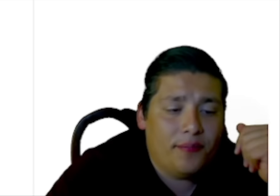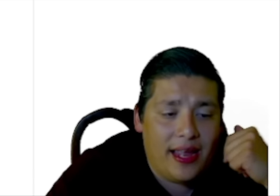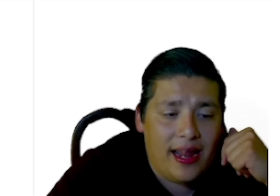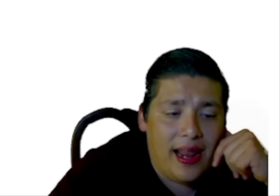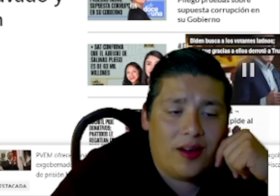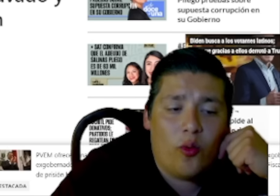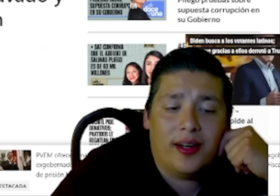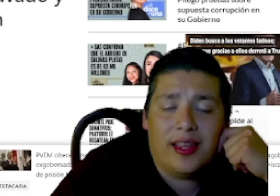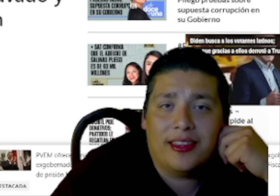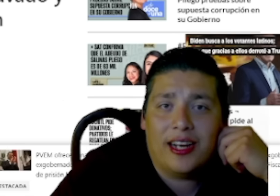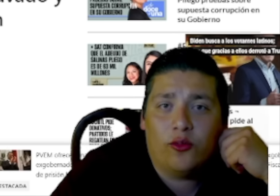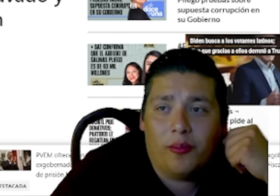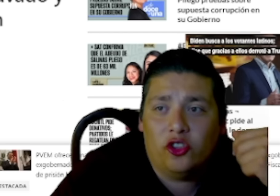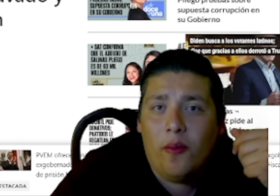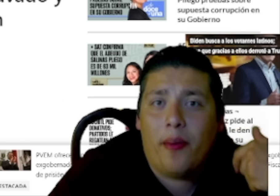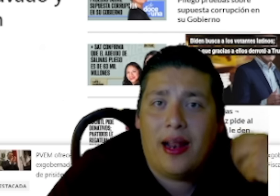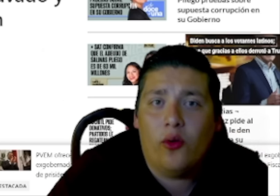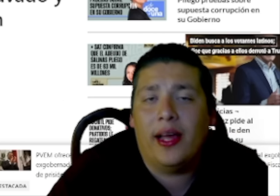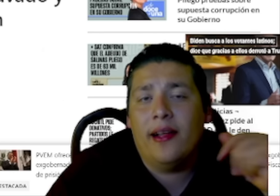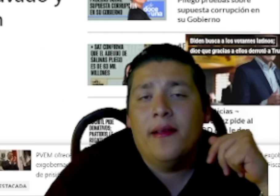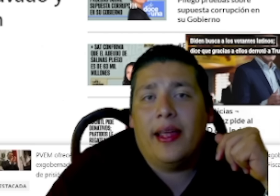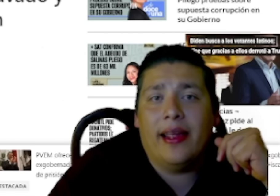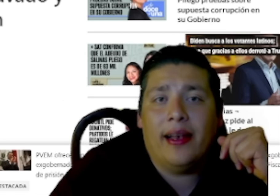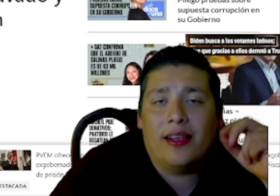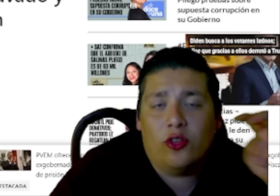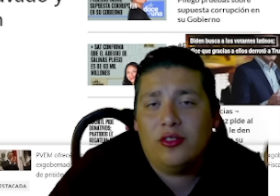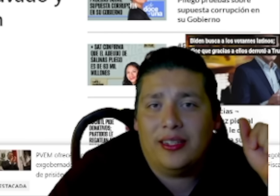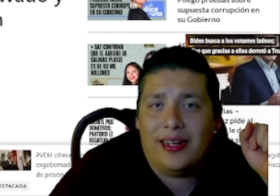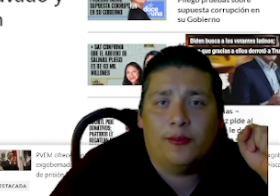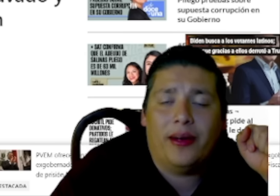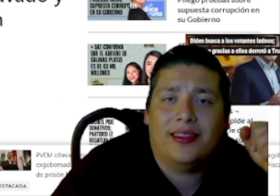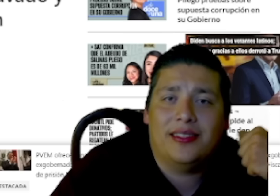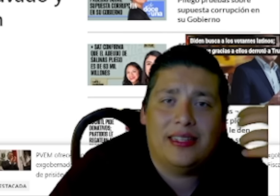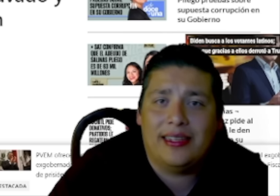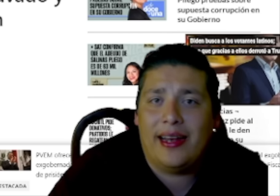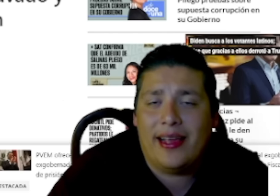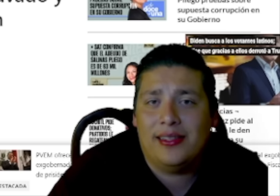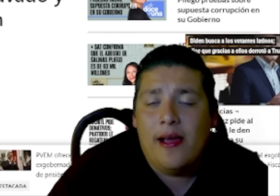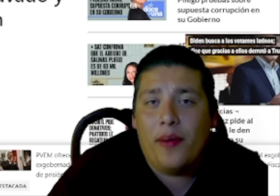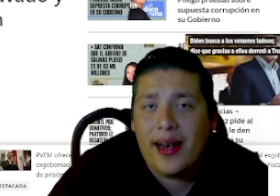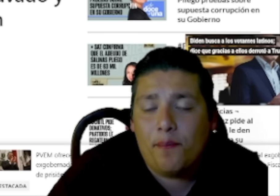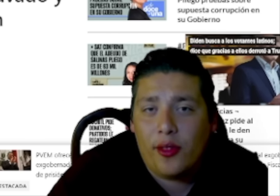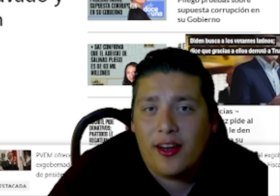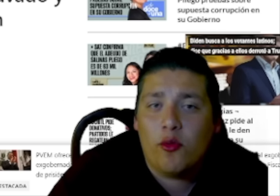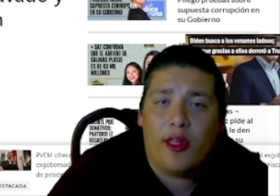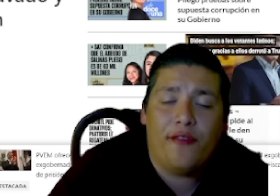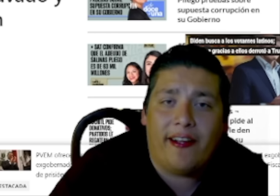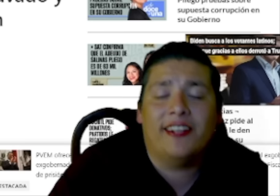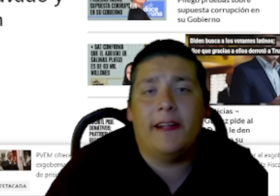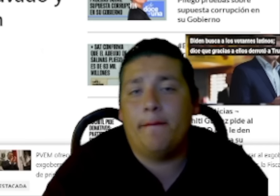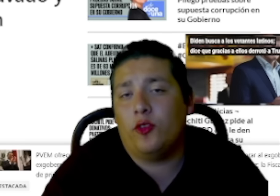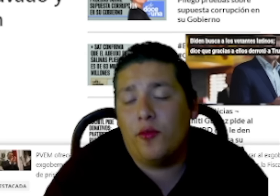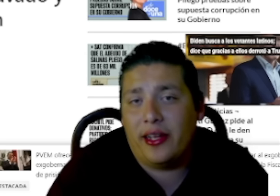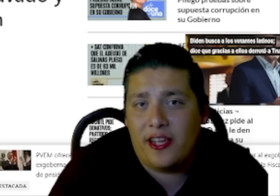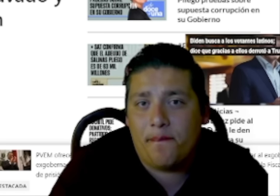sean de la cuarta transformación, para lograr las dos terceras partes necesarias para poder